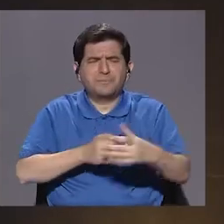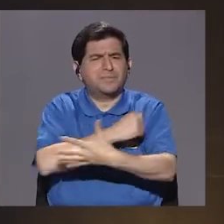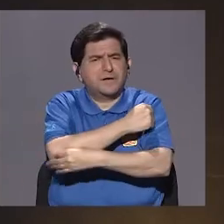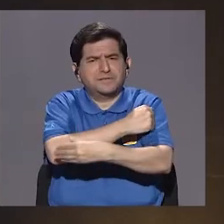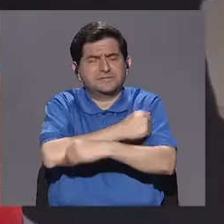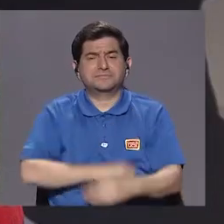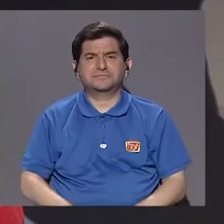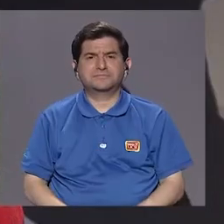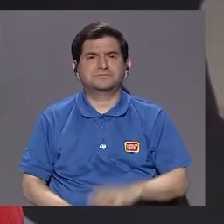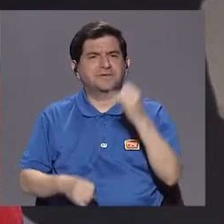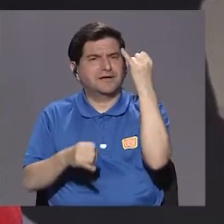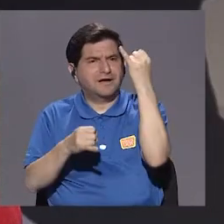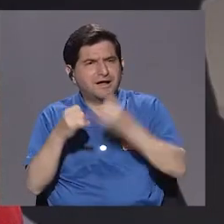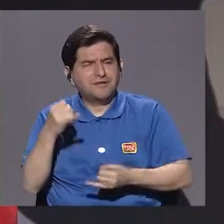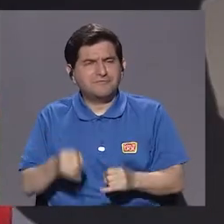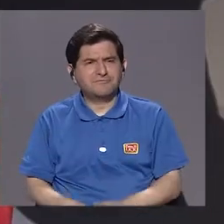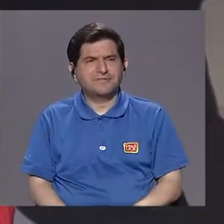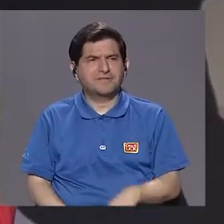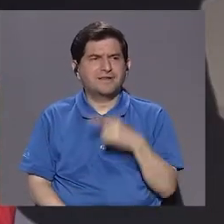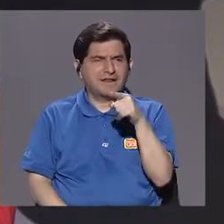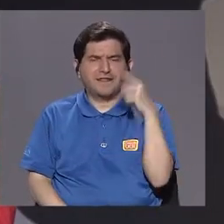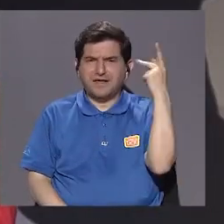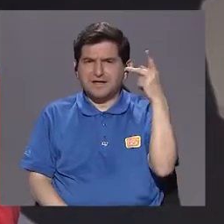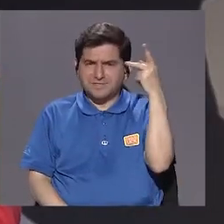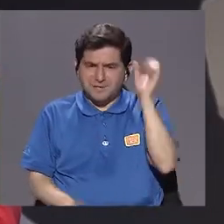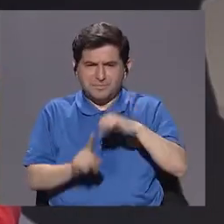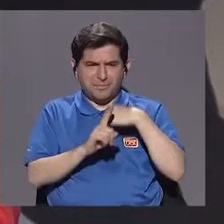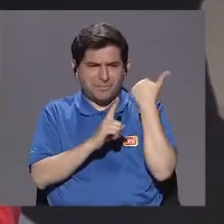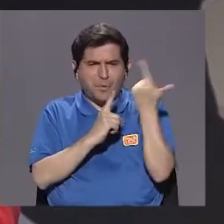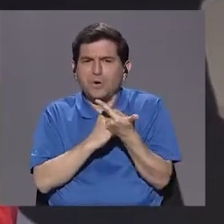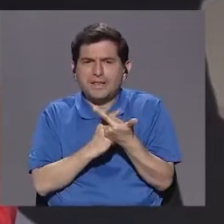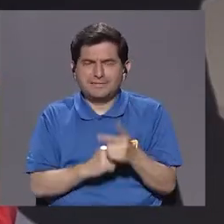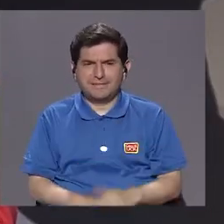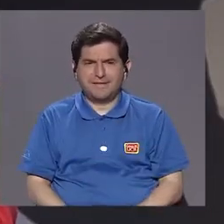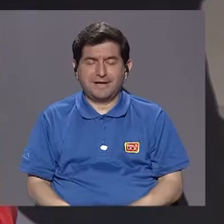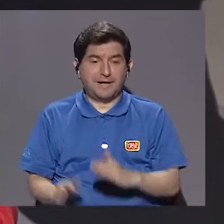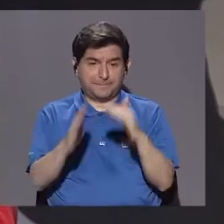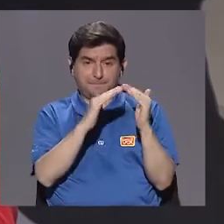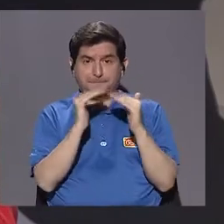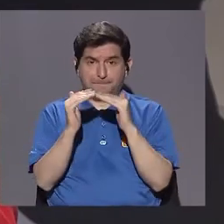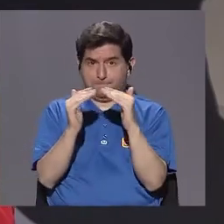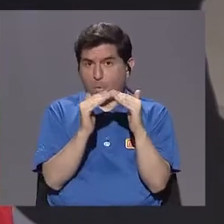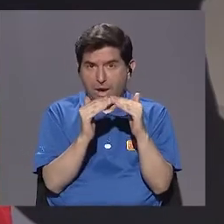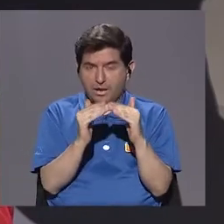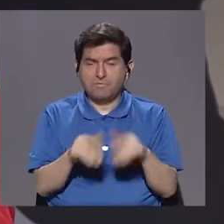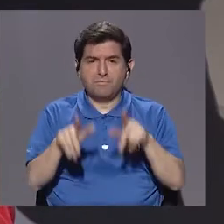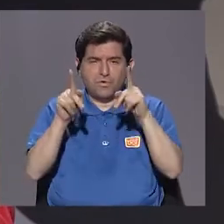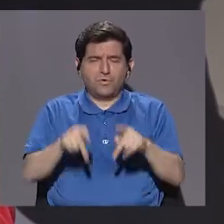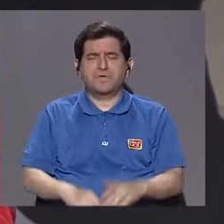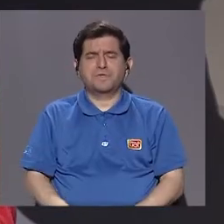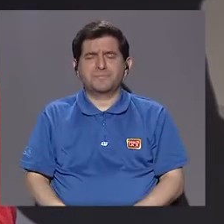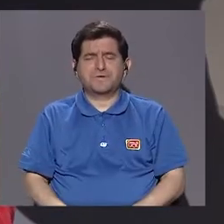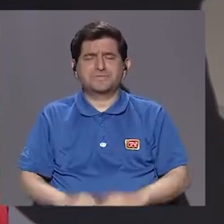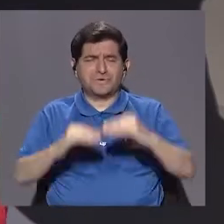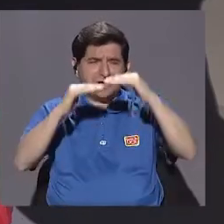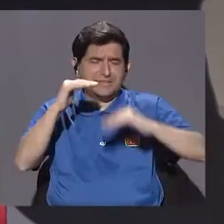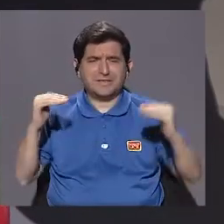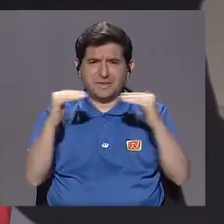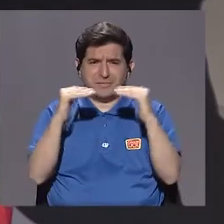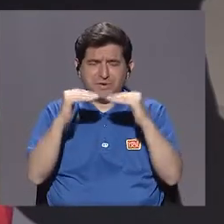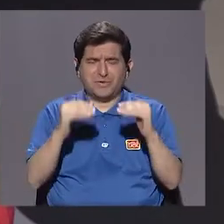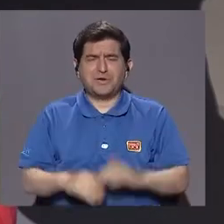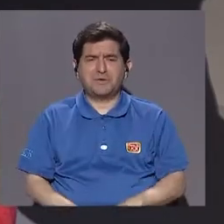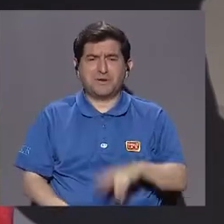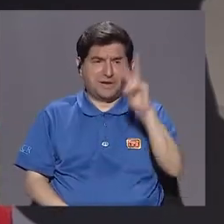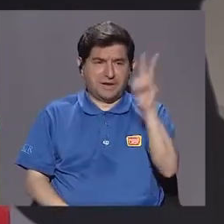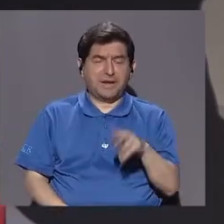final digamos esas políticas sociales hacen del pueblo y de los marginados venezolanos actores